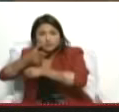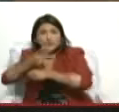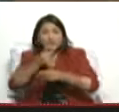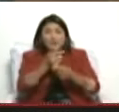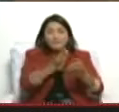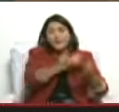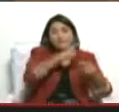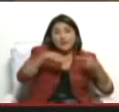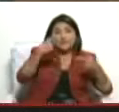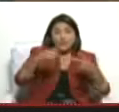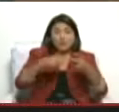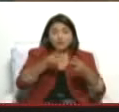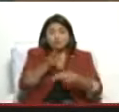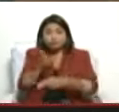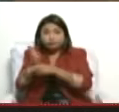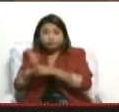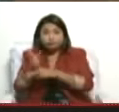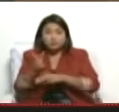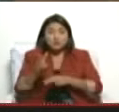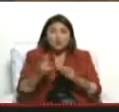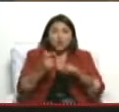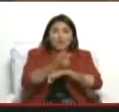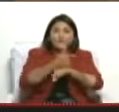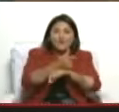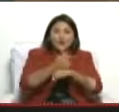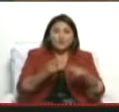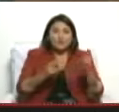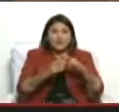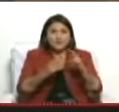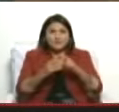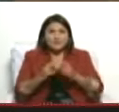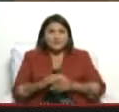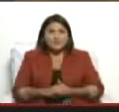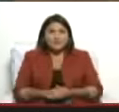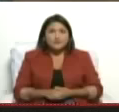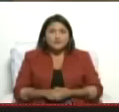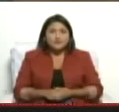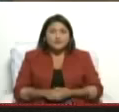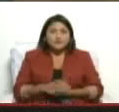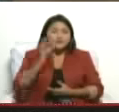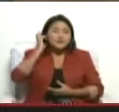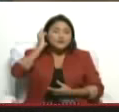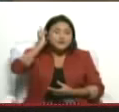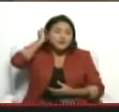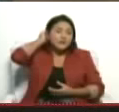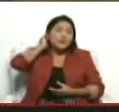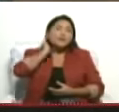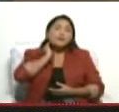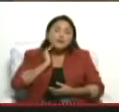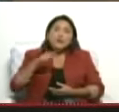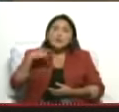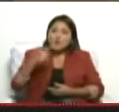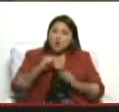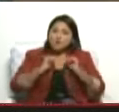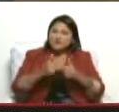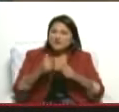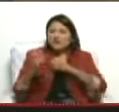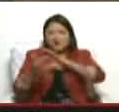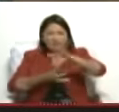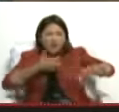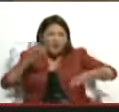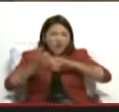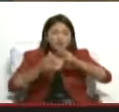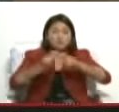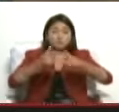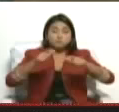vida del gobernador Fredy Bernal y posteriormente Iniciar una escalada violenta sucesiva